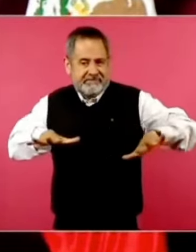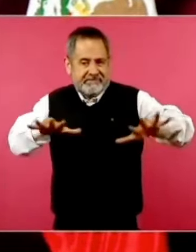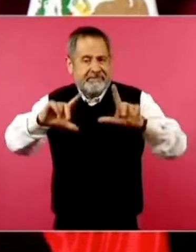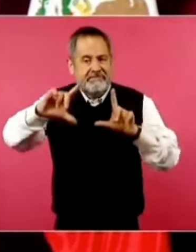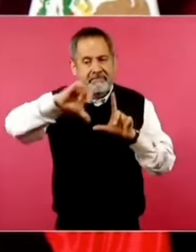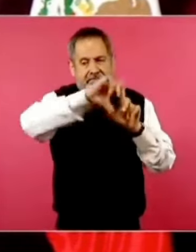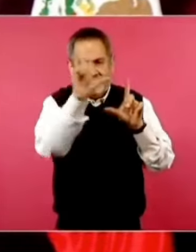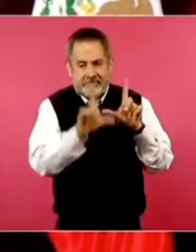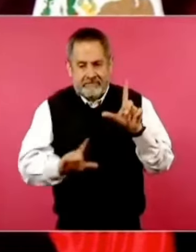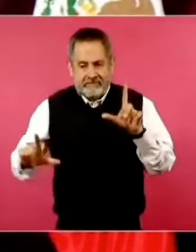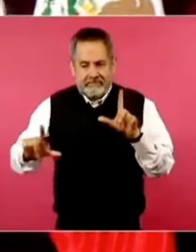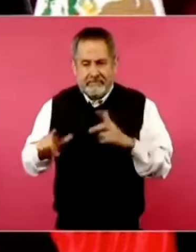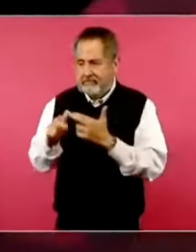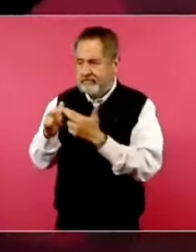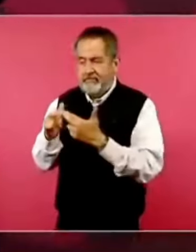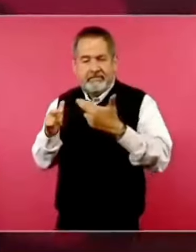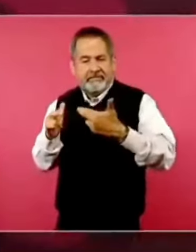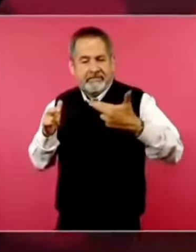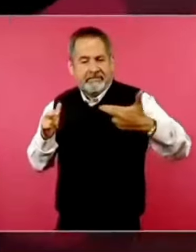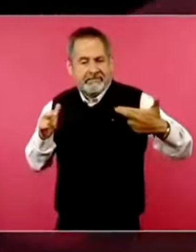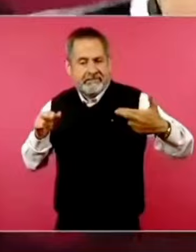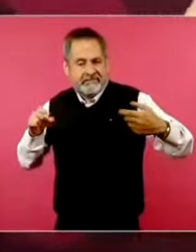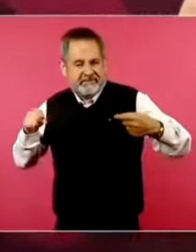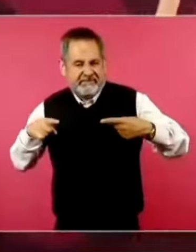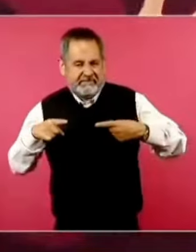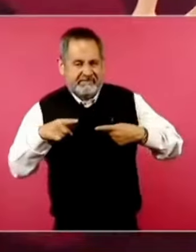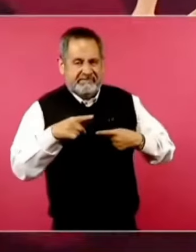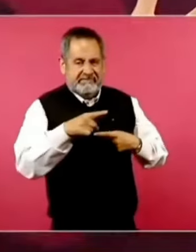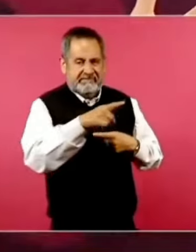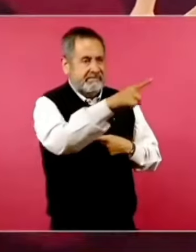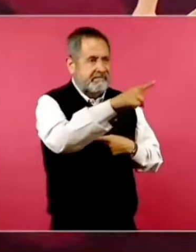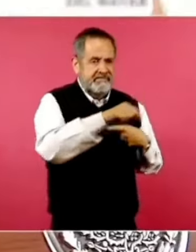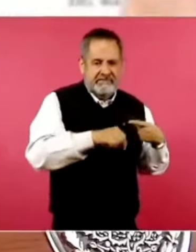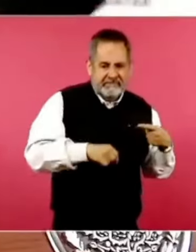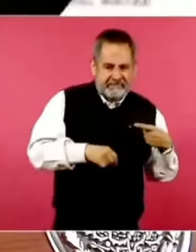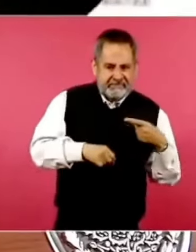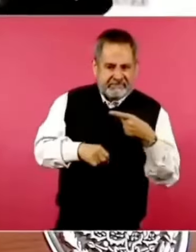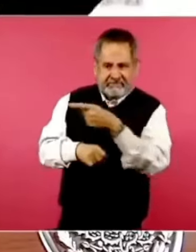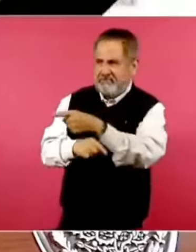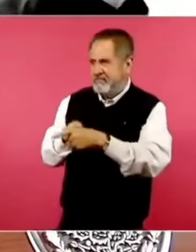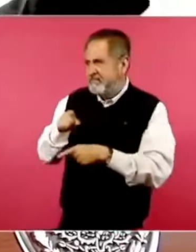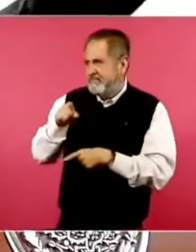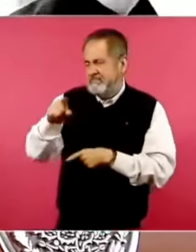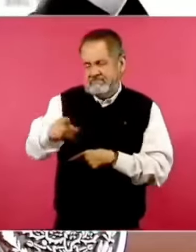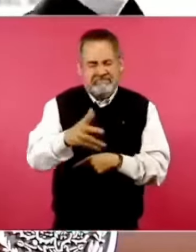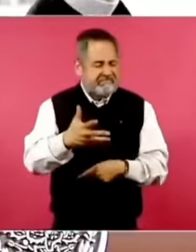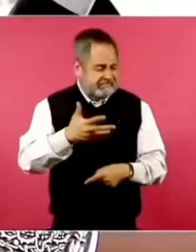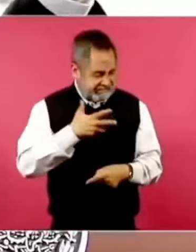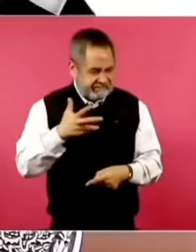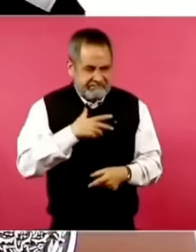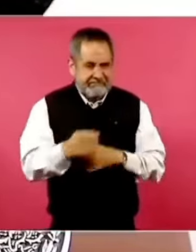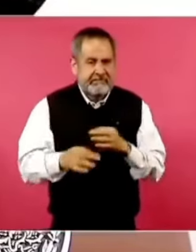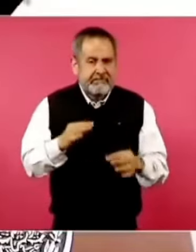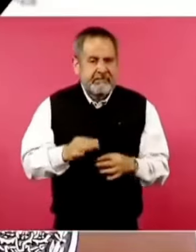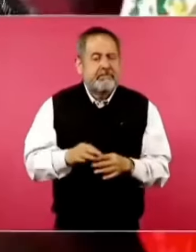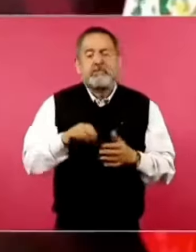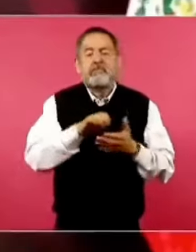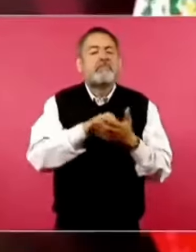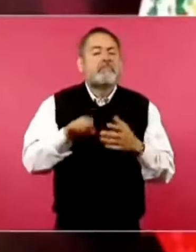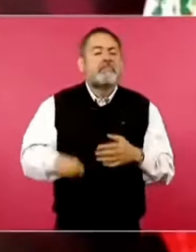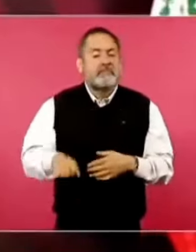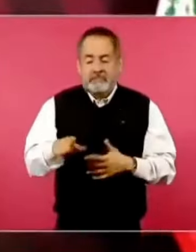Nacional de transmisión de energía nacional porque lo que se produce de